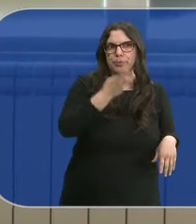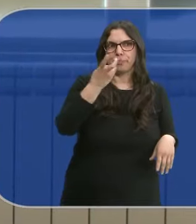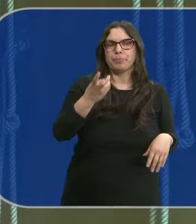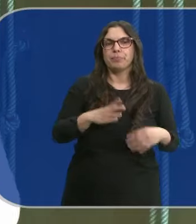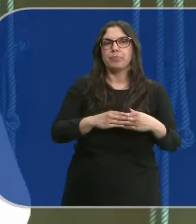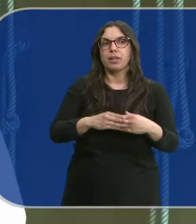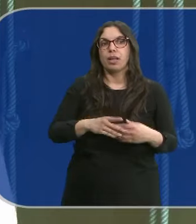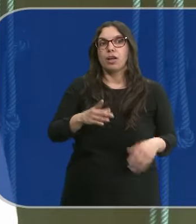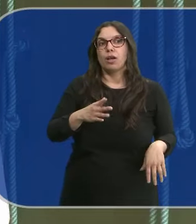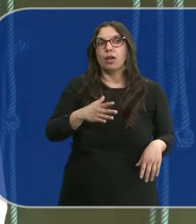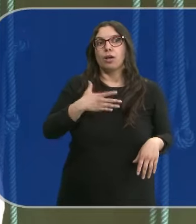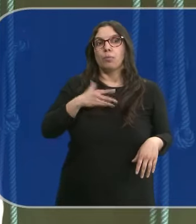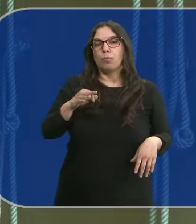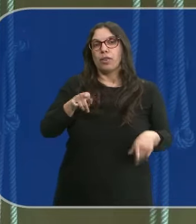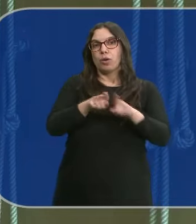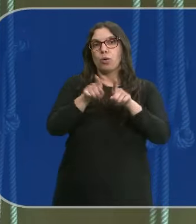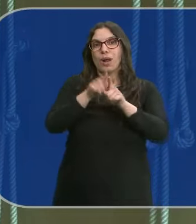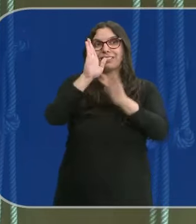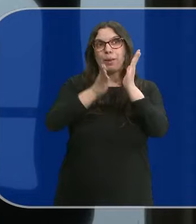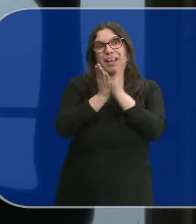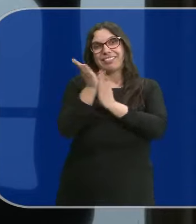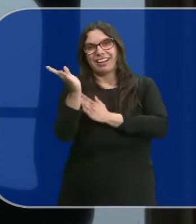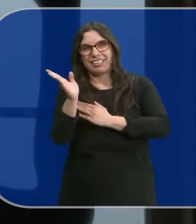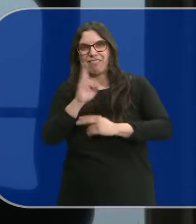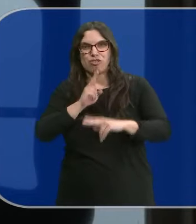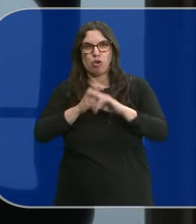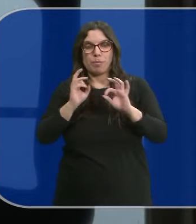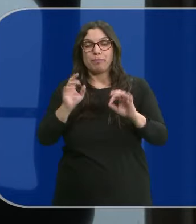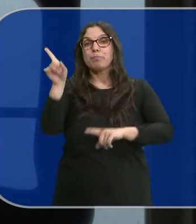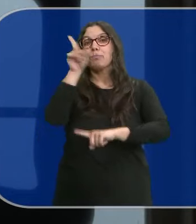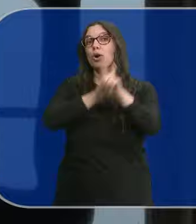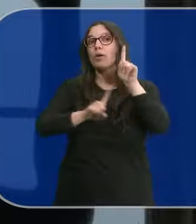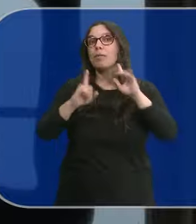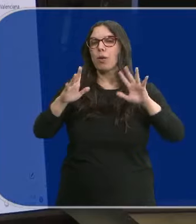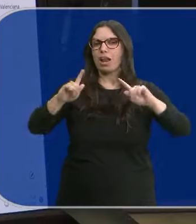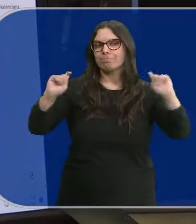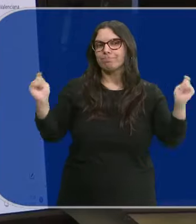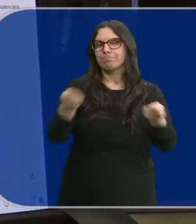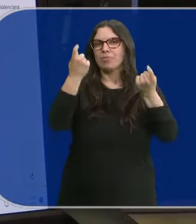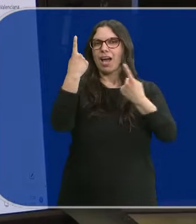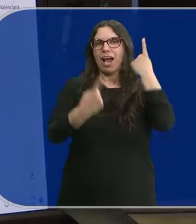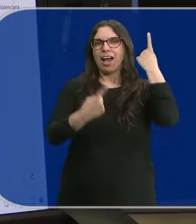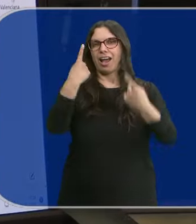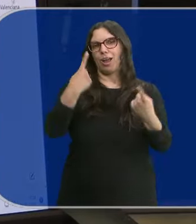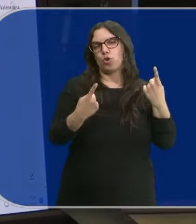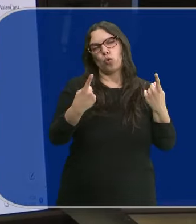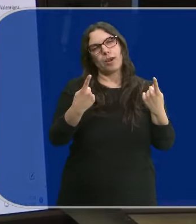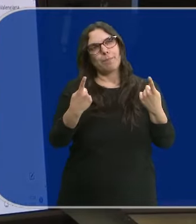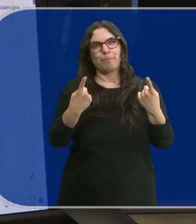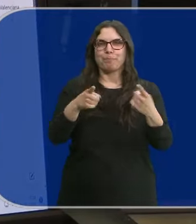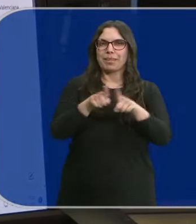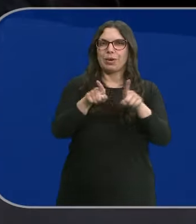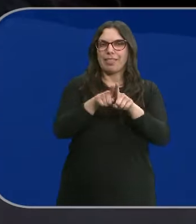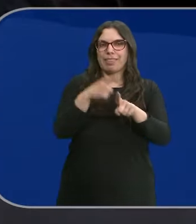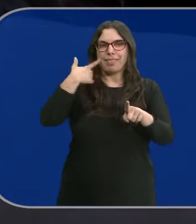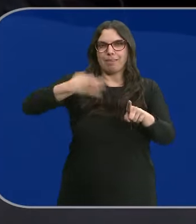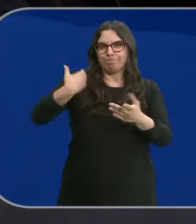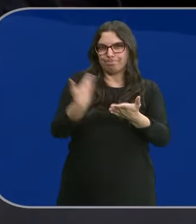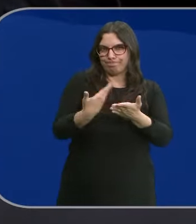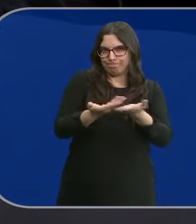que pseudo o una terapia alternativa. El problema llega cuando se promocionan algunas actividades que no se pueden